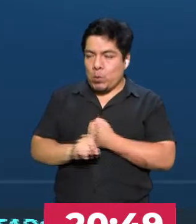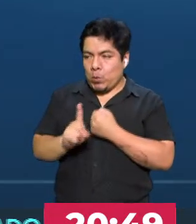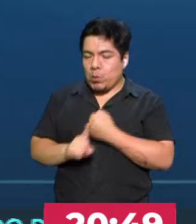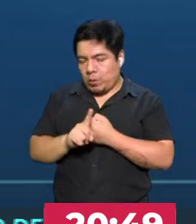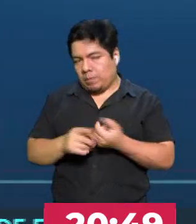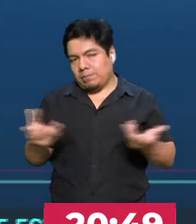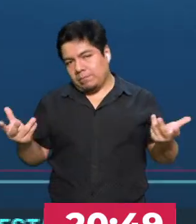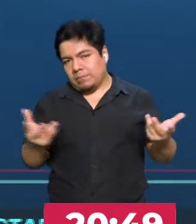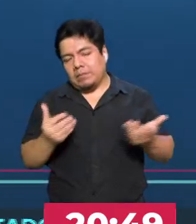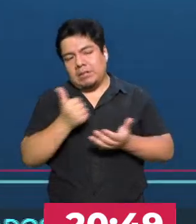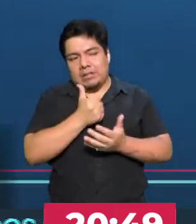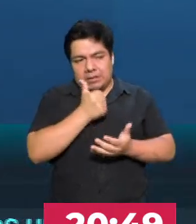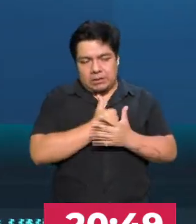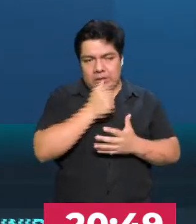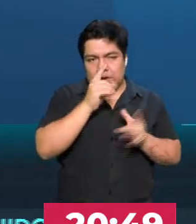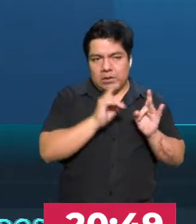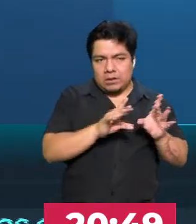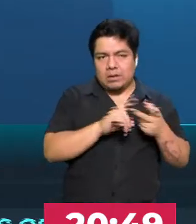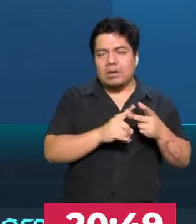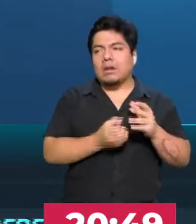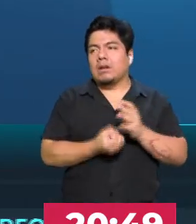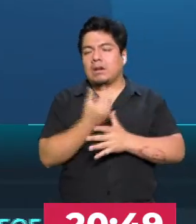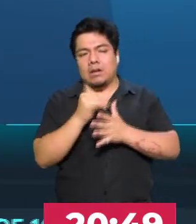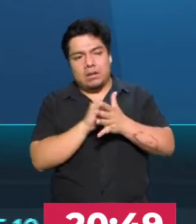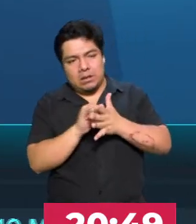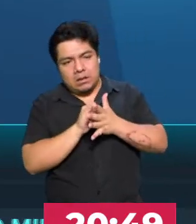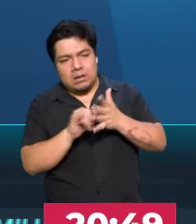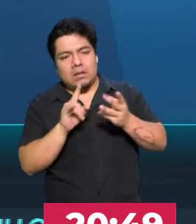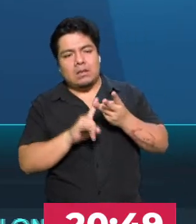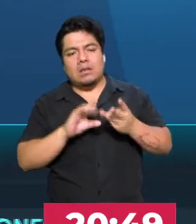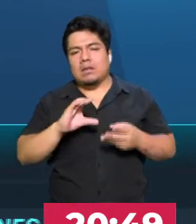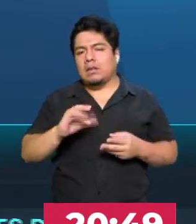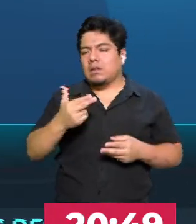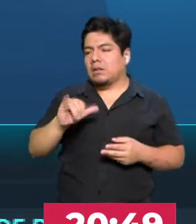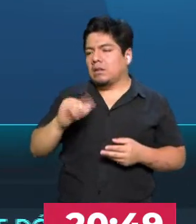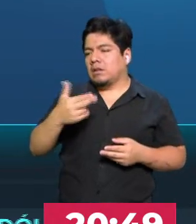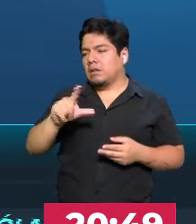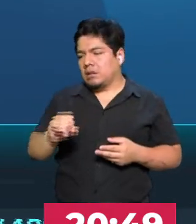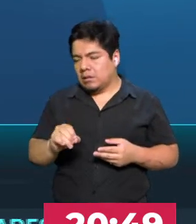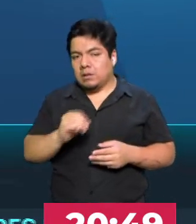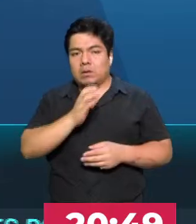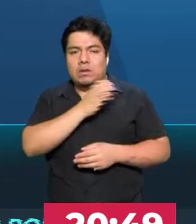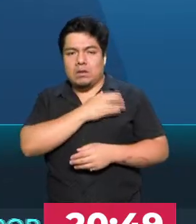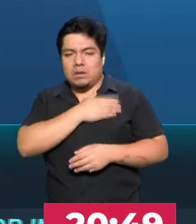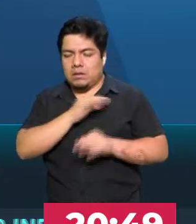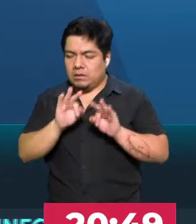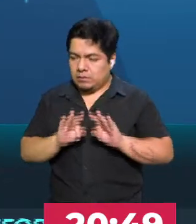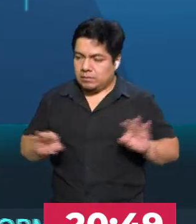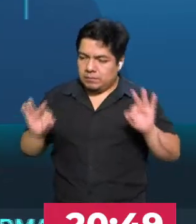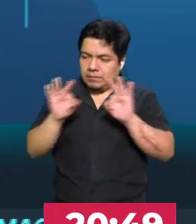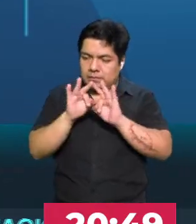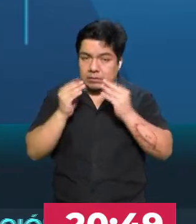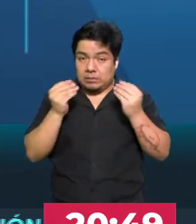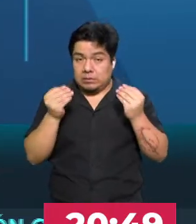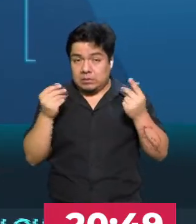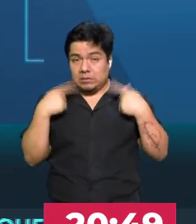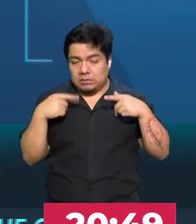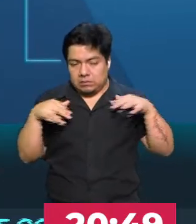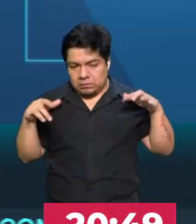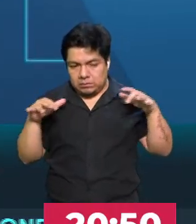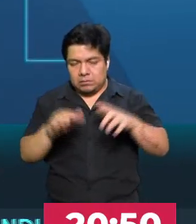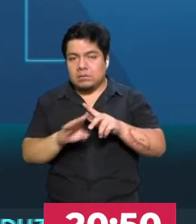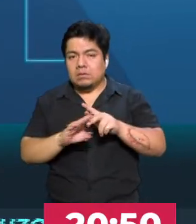allá de ciudades como Los Ángeles, Nueva York, Chicago, que son ciudades capitales importantes en donde hay una fuerte presencia de